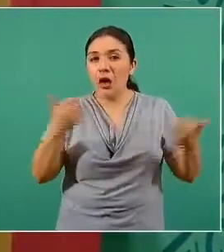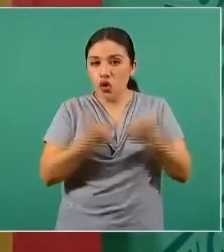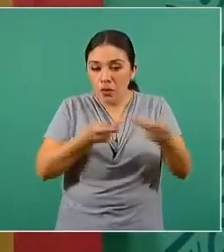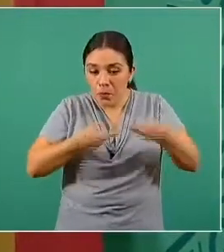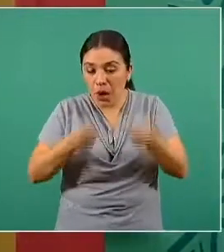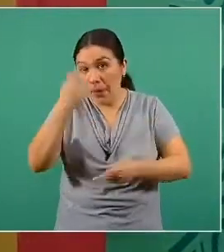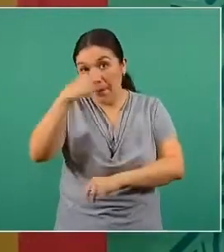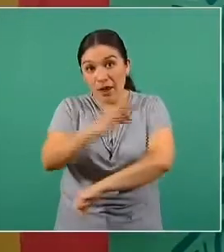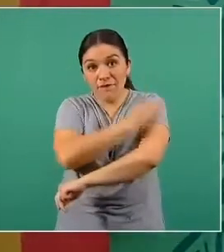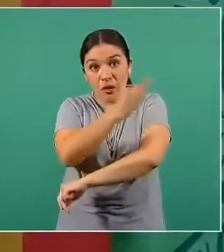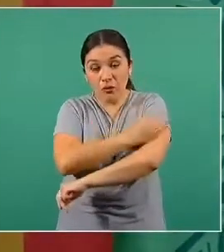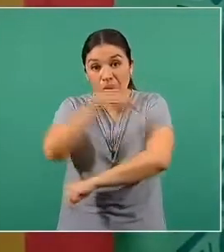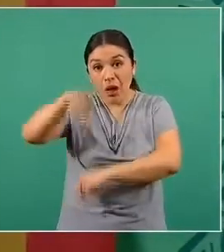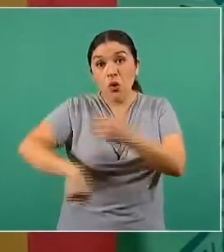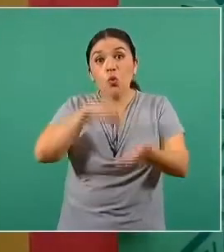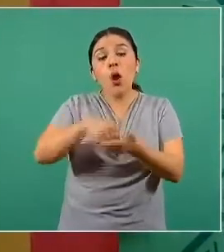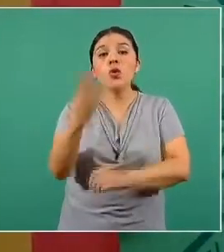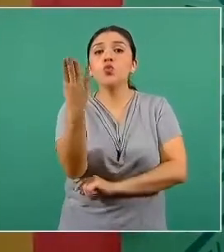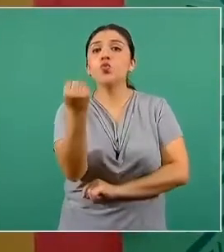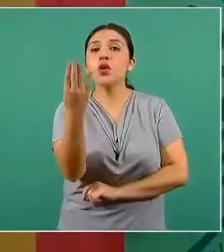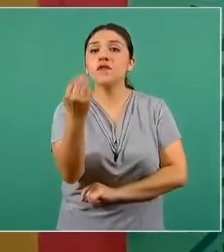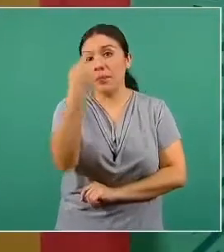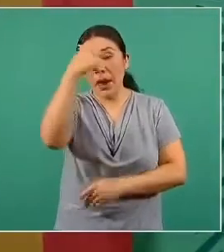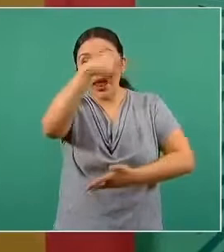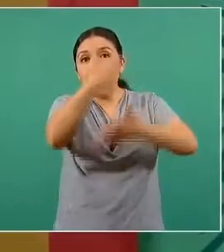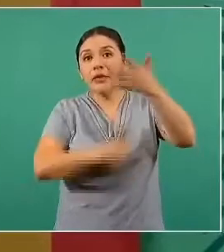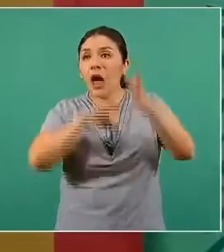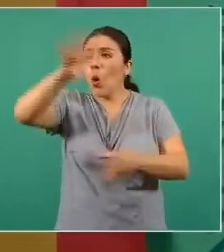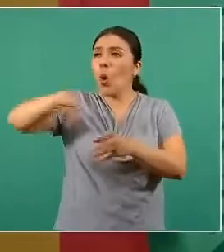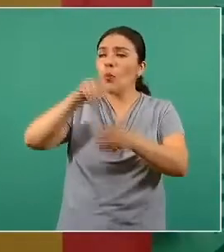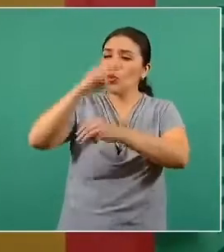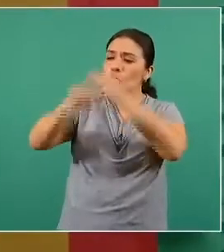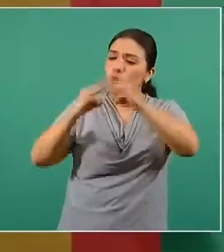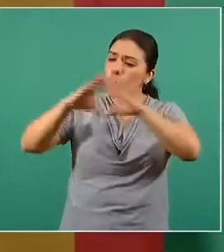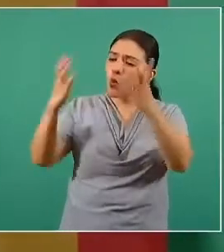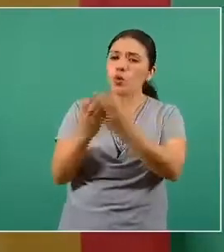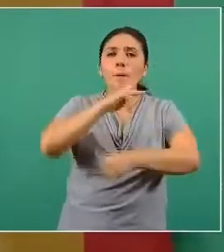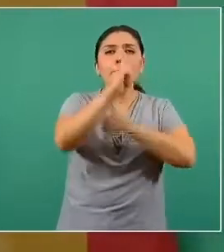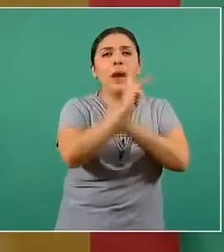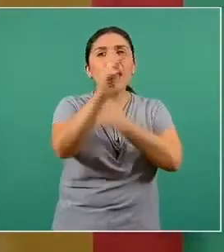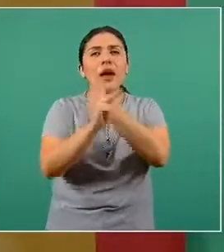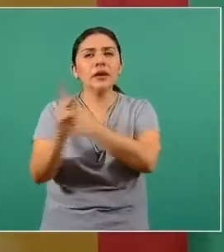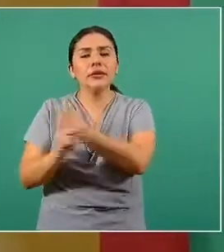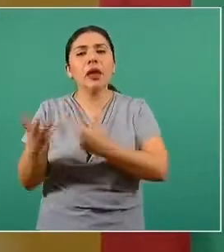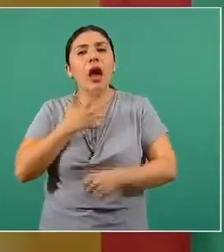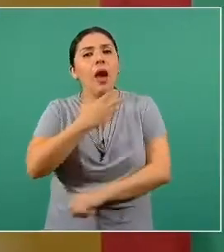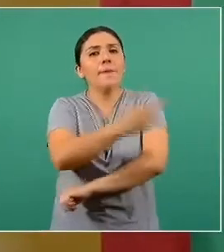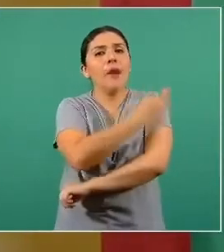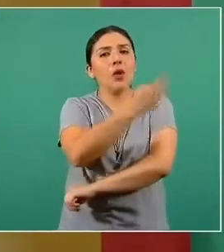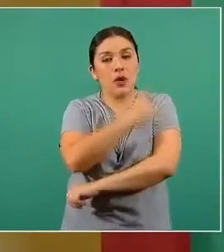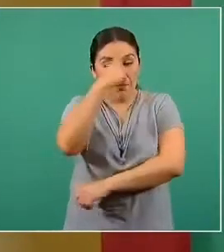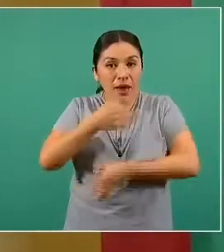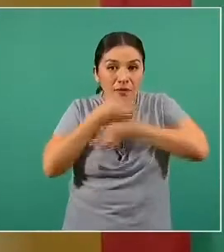activo de vacunación, ocupamos el lugar número 9 en la lista de todos los países del mundo que informan sobre el uso